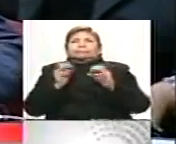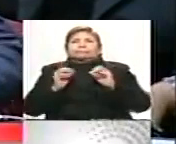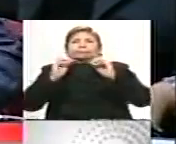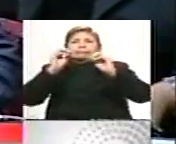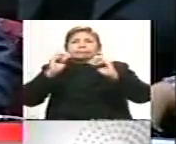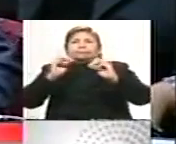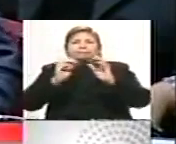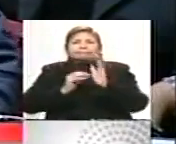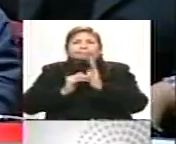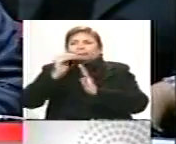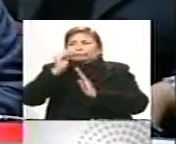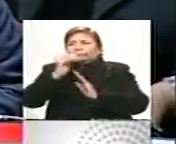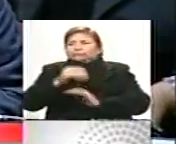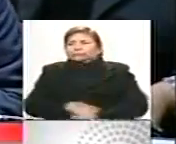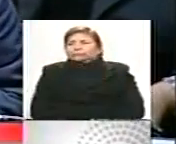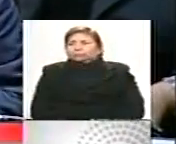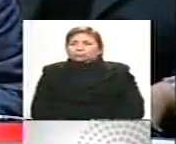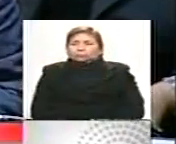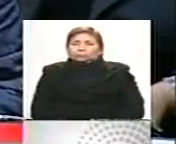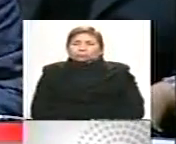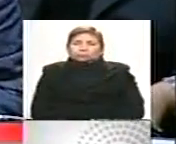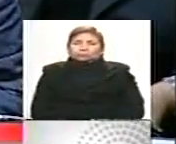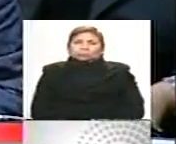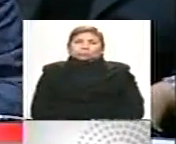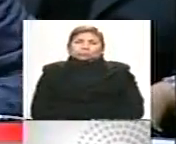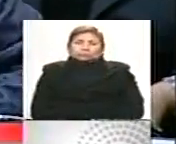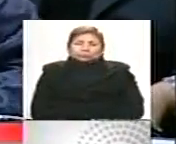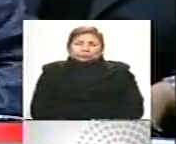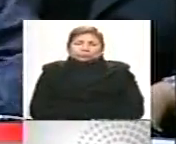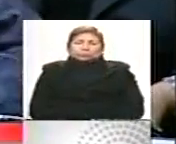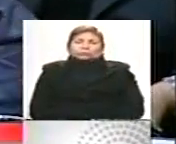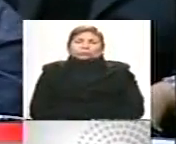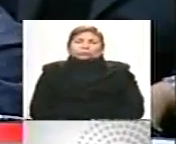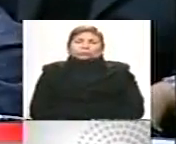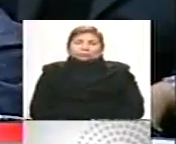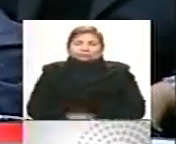filtro mayor todavía. Gracias, doctor Gutiérrez.